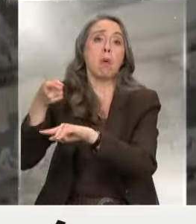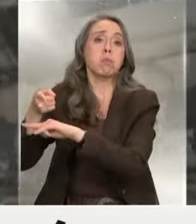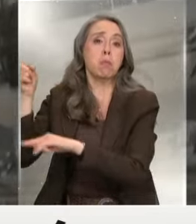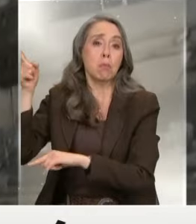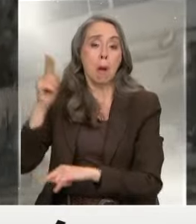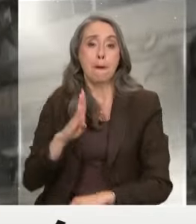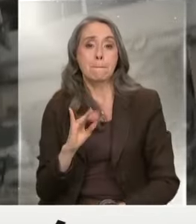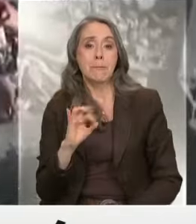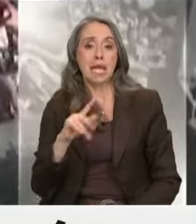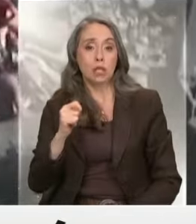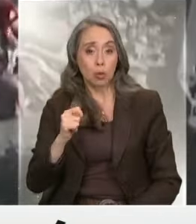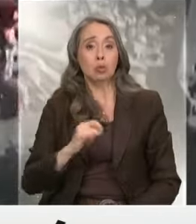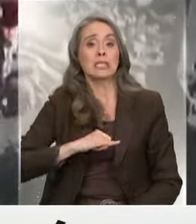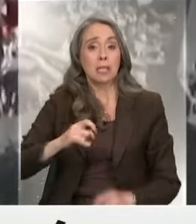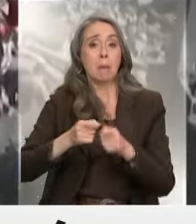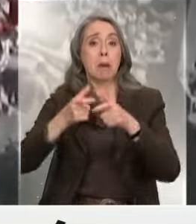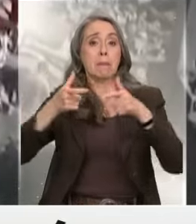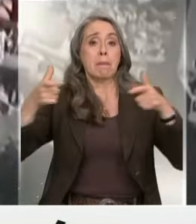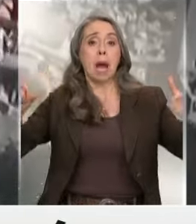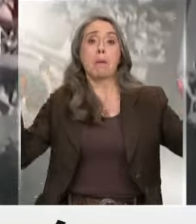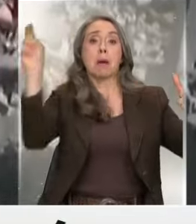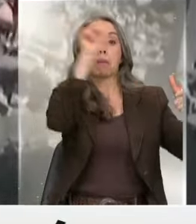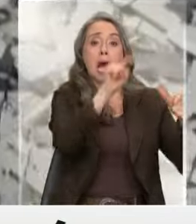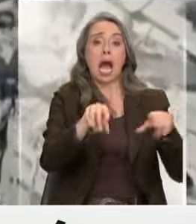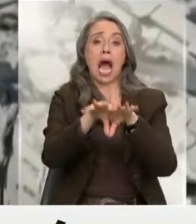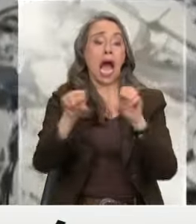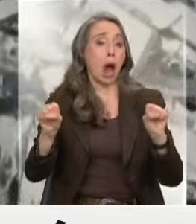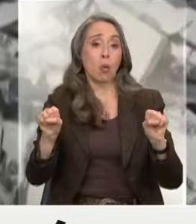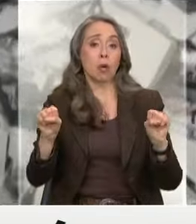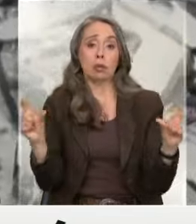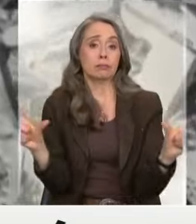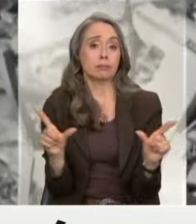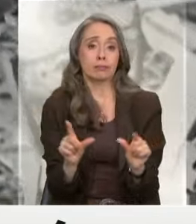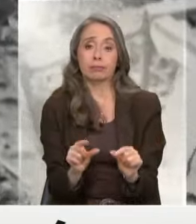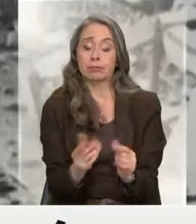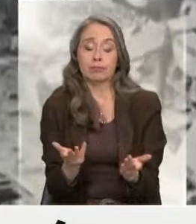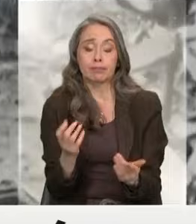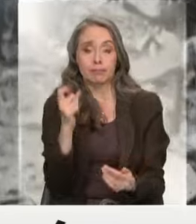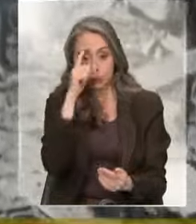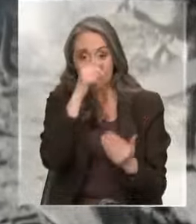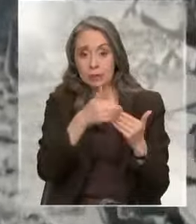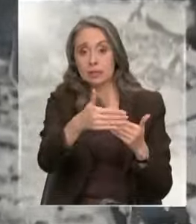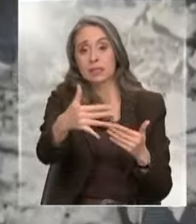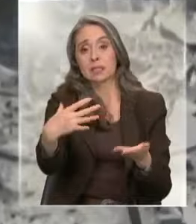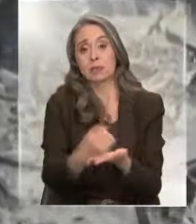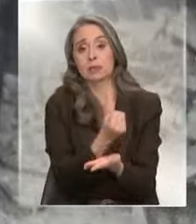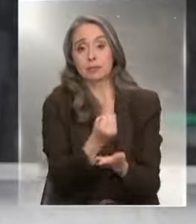es que mientras el conflicto sigue escalando, los acuerdos se ven cada vez más lejanos.